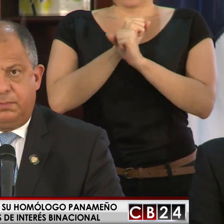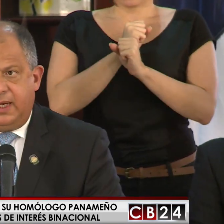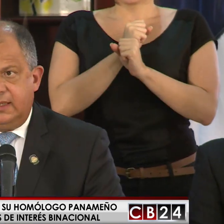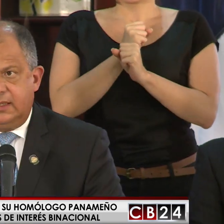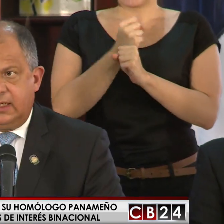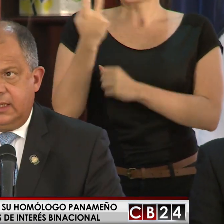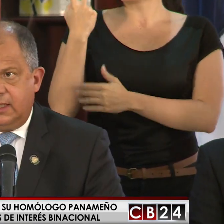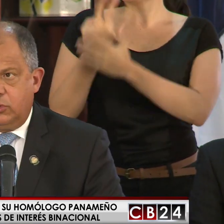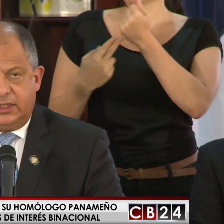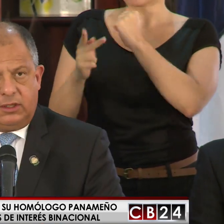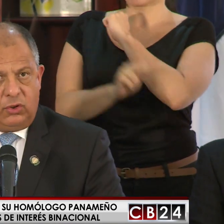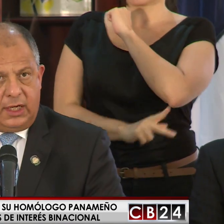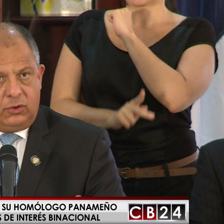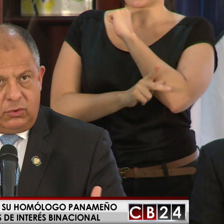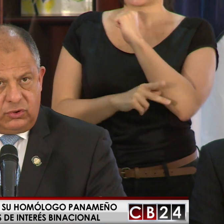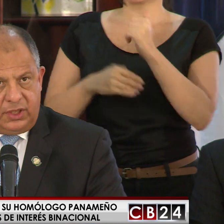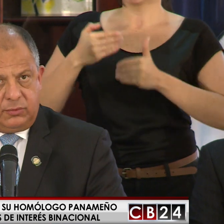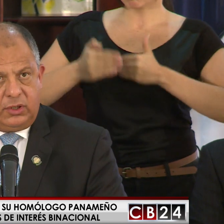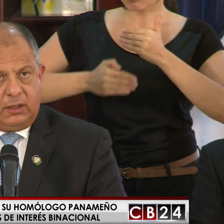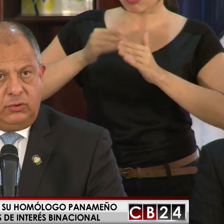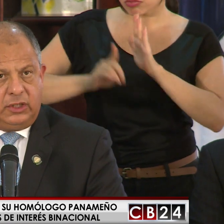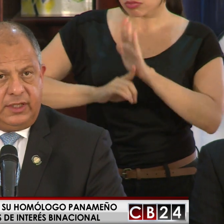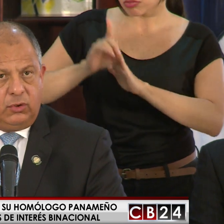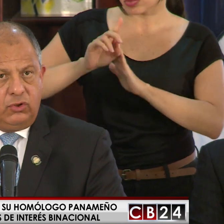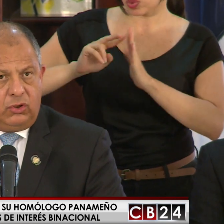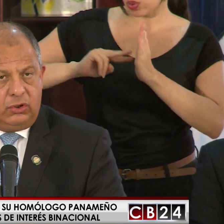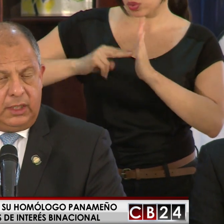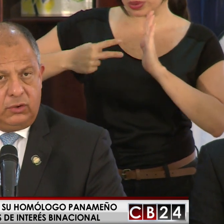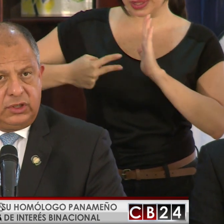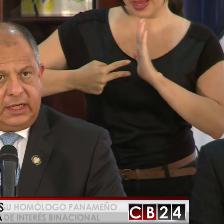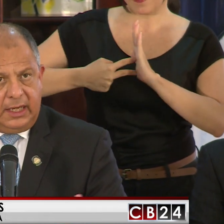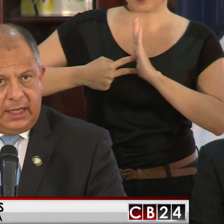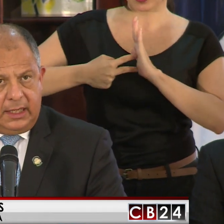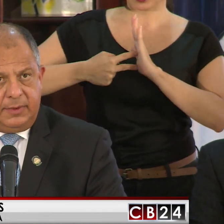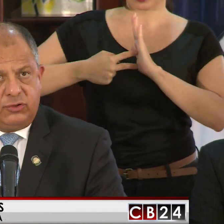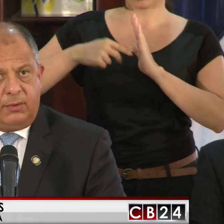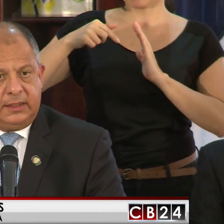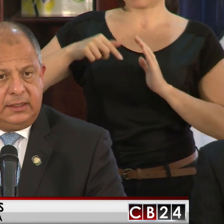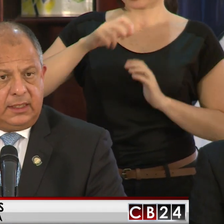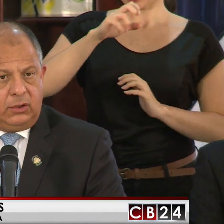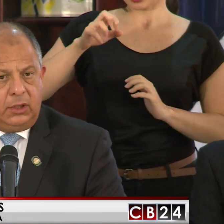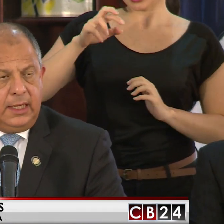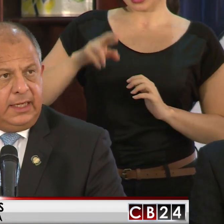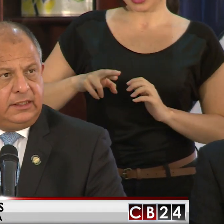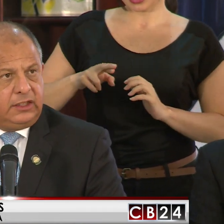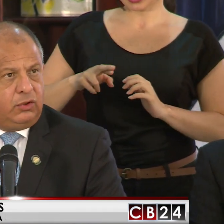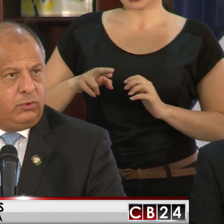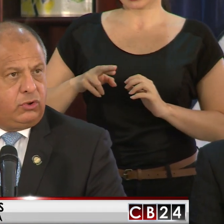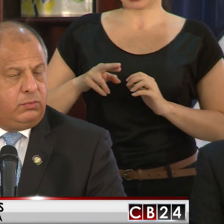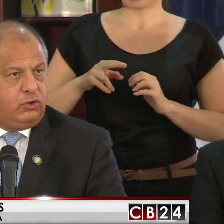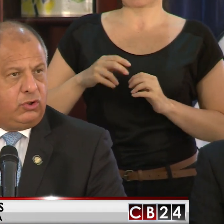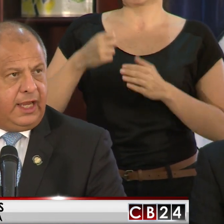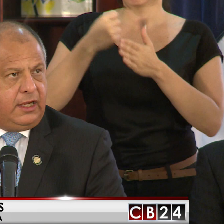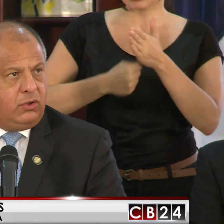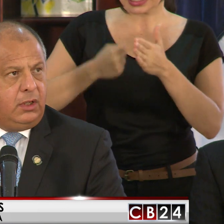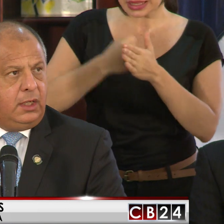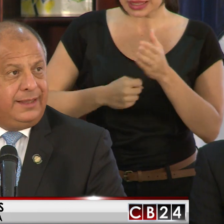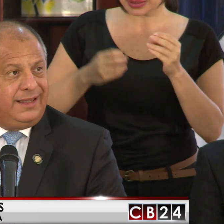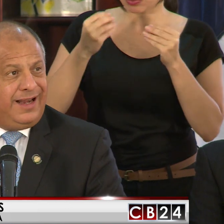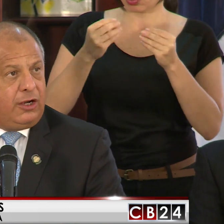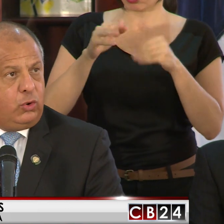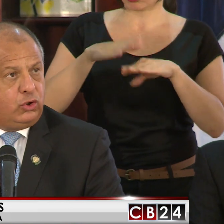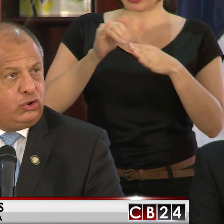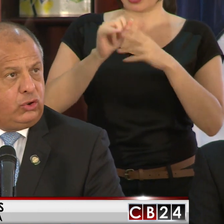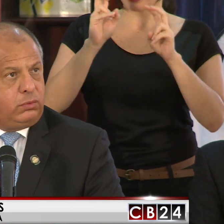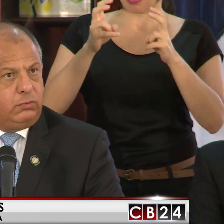Somos países que estamos desarrollando un concepto que se acuñó en Costa Rica, el ministro Mata ha estado insistiendo mucho en ello,